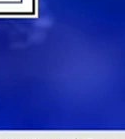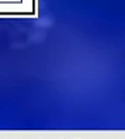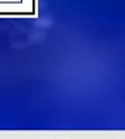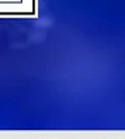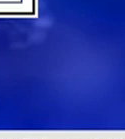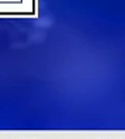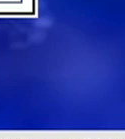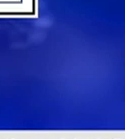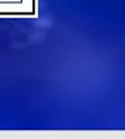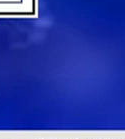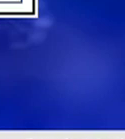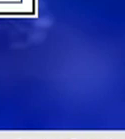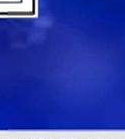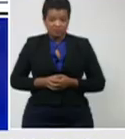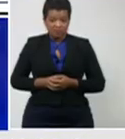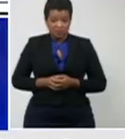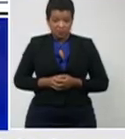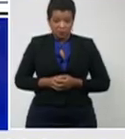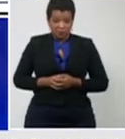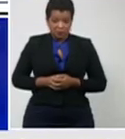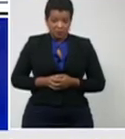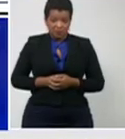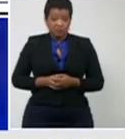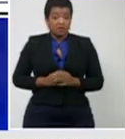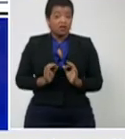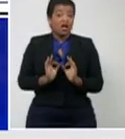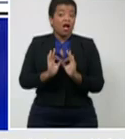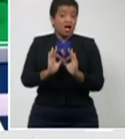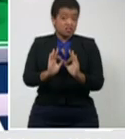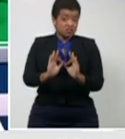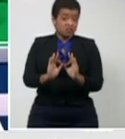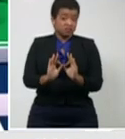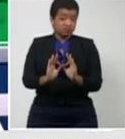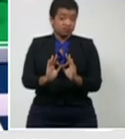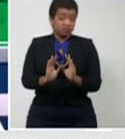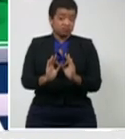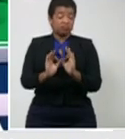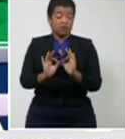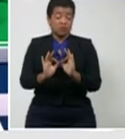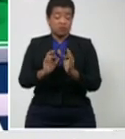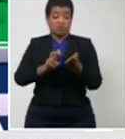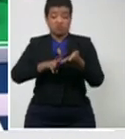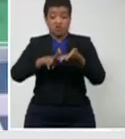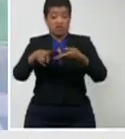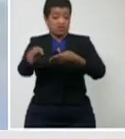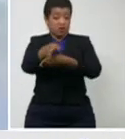país. En resumen, de los